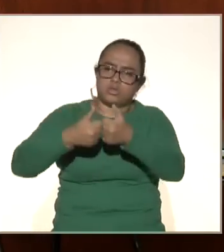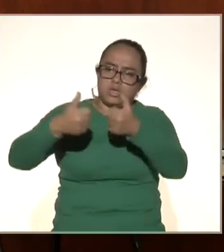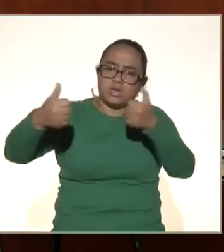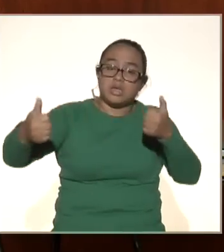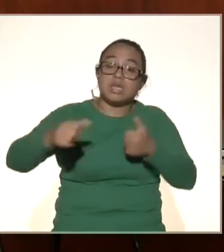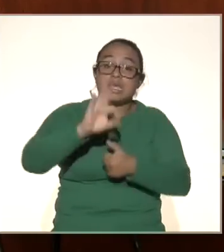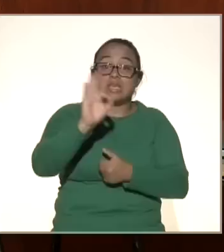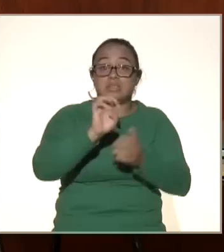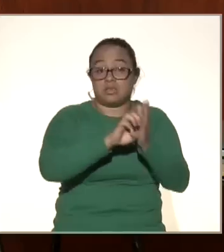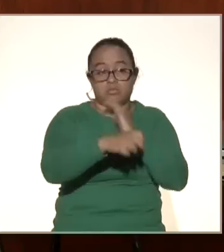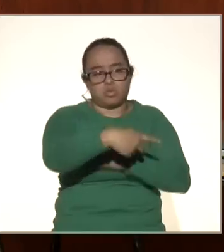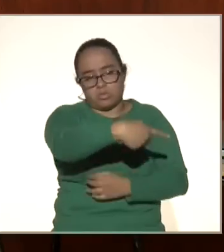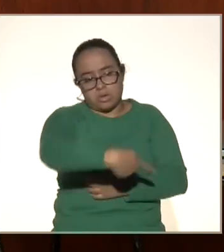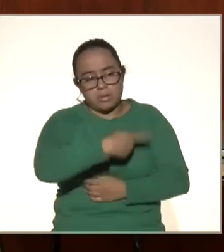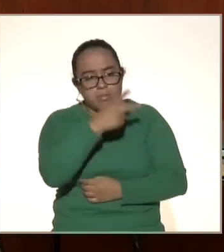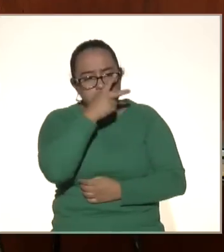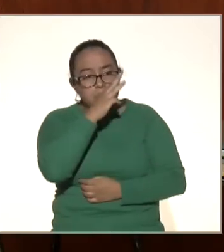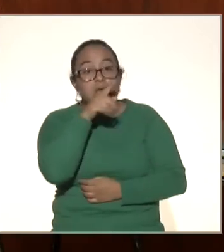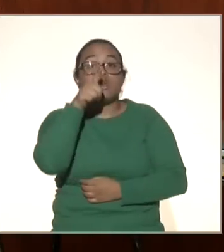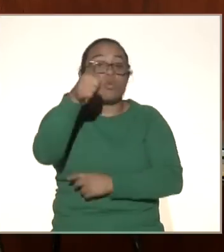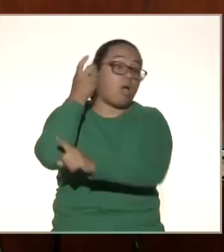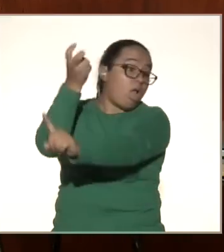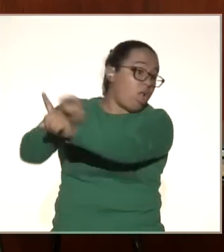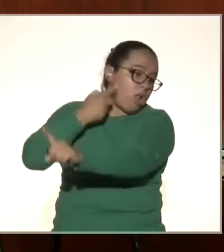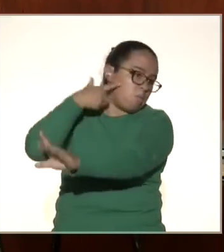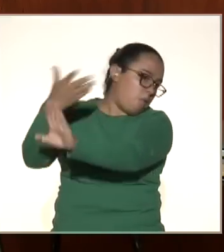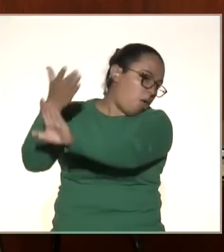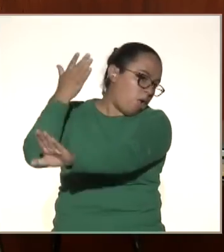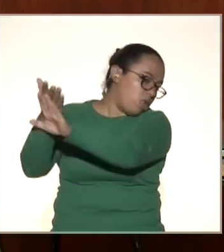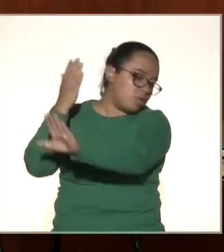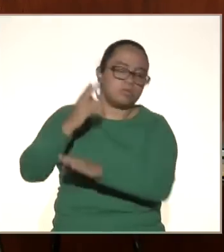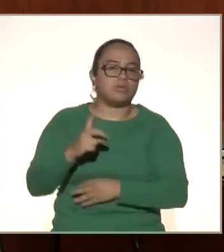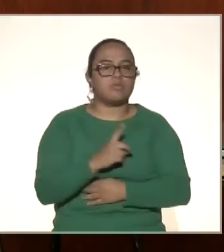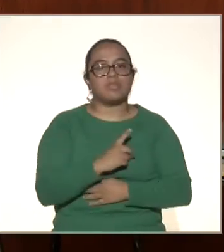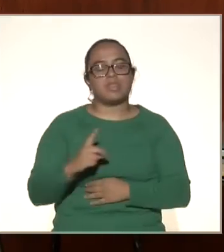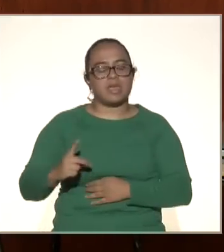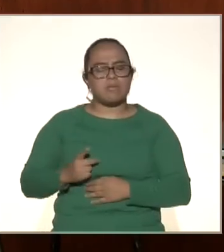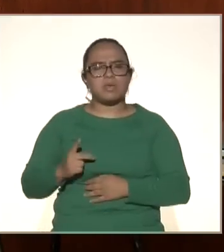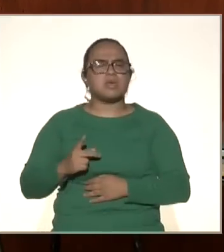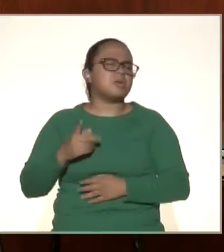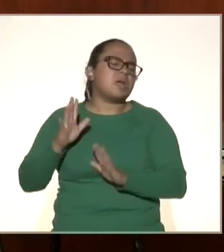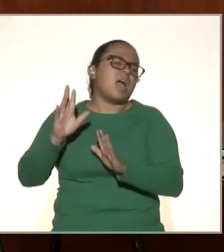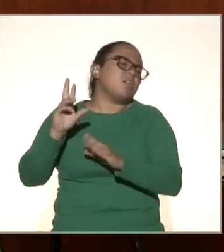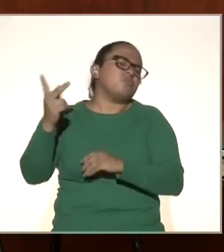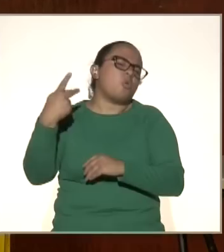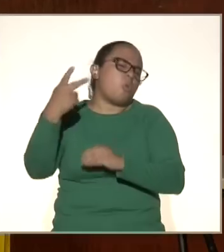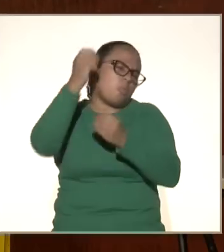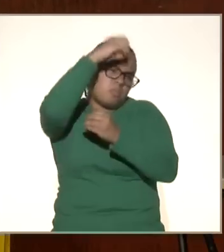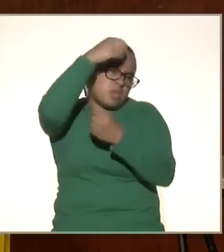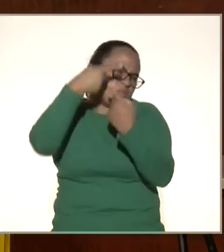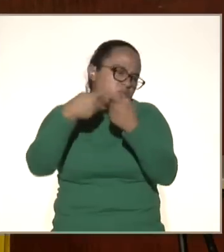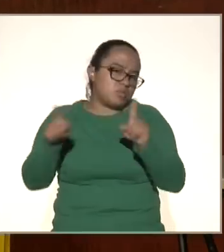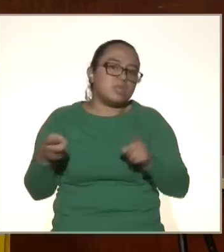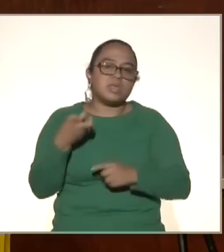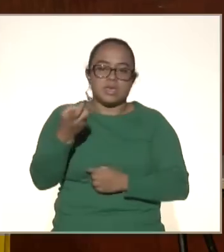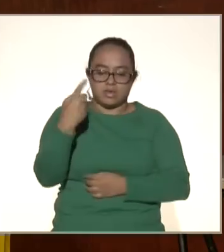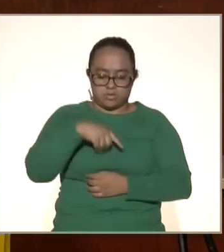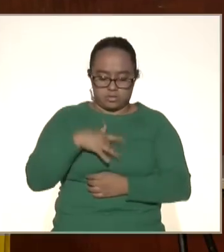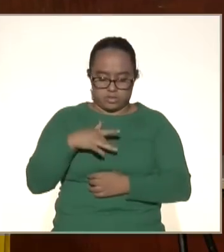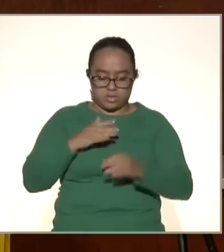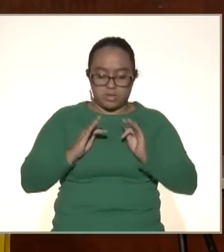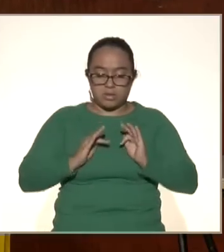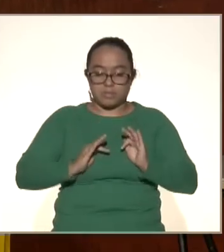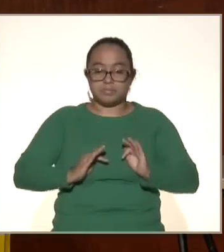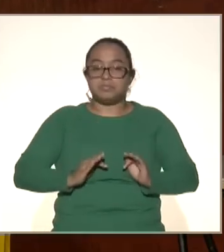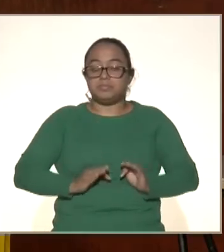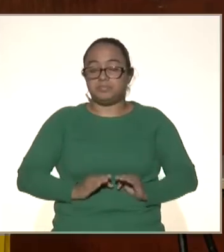cuando te pregunten de tus padres, habla bien. Y eso te va a dar paz. Claro, y aparte también pensar, a veces pensamos que